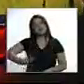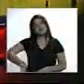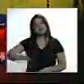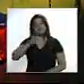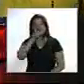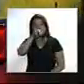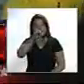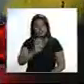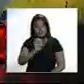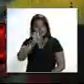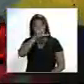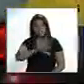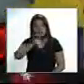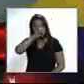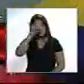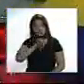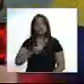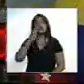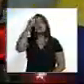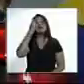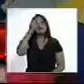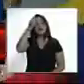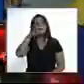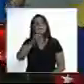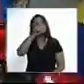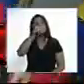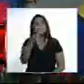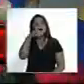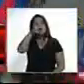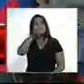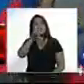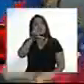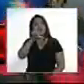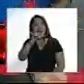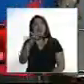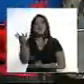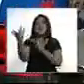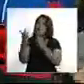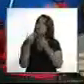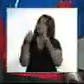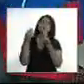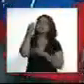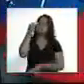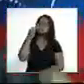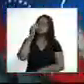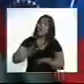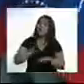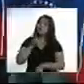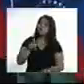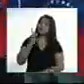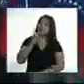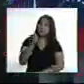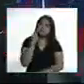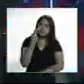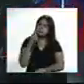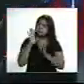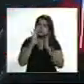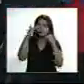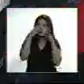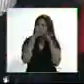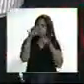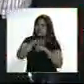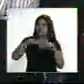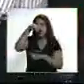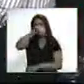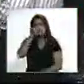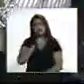Consejo Legislativo del Estado Zulia, la diputada Magdelis Balbuena. Queremos también que nos exprese su opinión, porque ella también ha estado al tanto de todo lo que viene ocurriendo en el